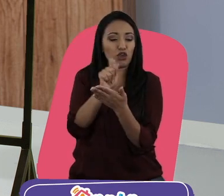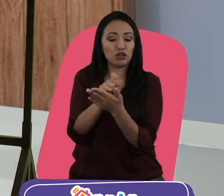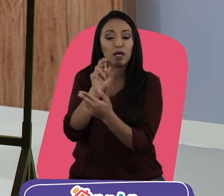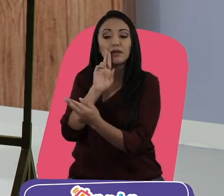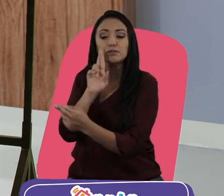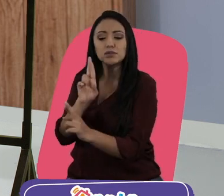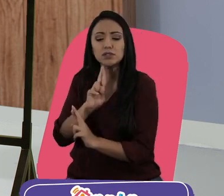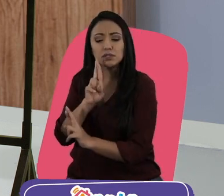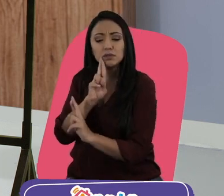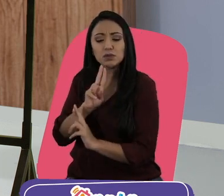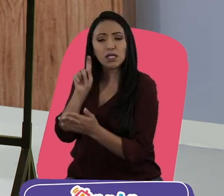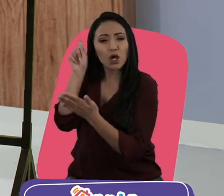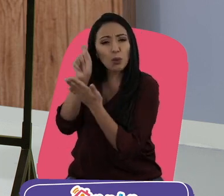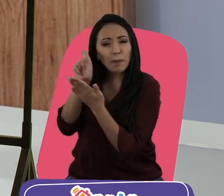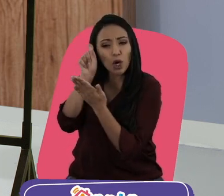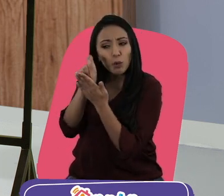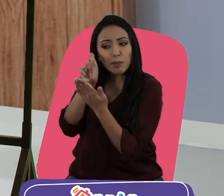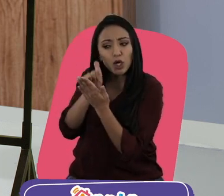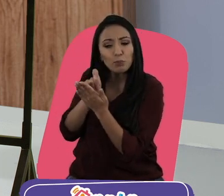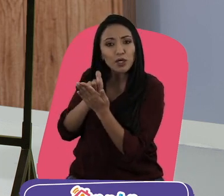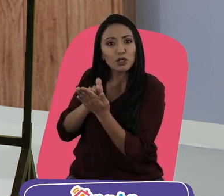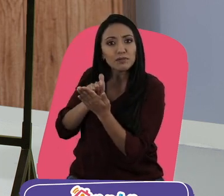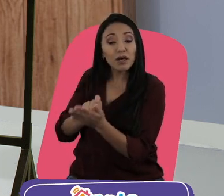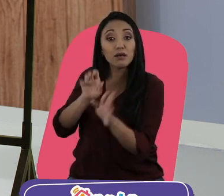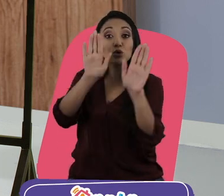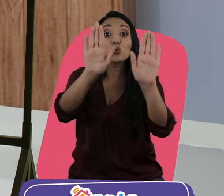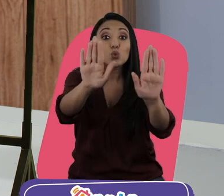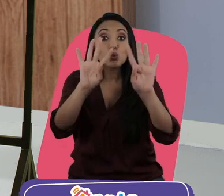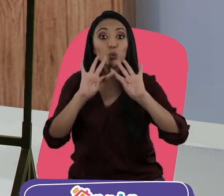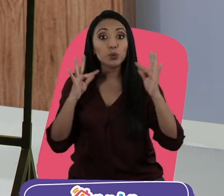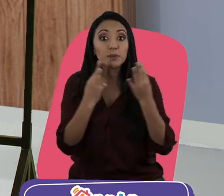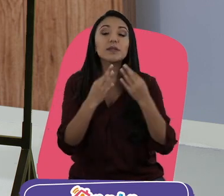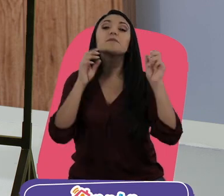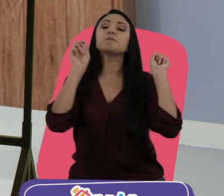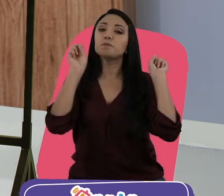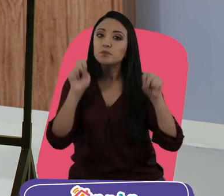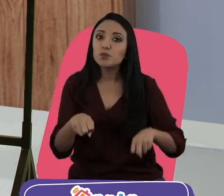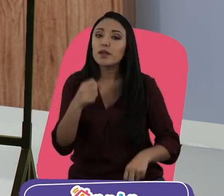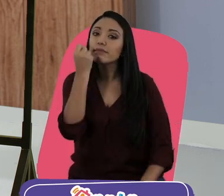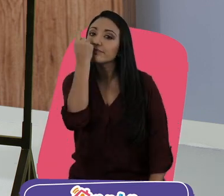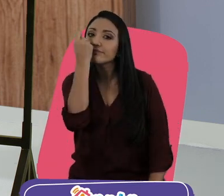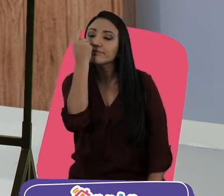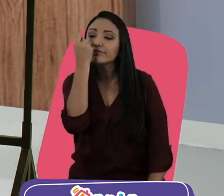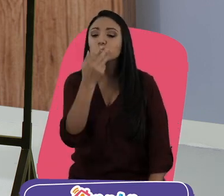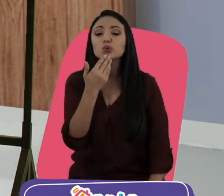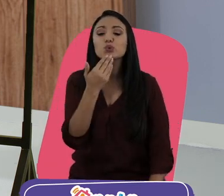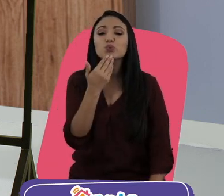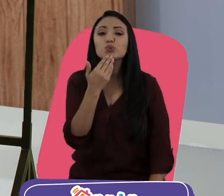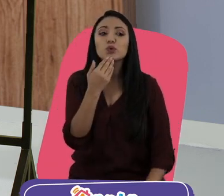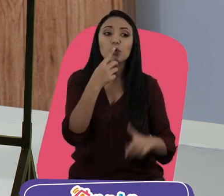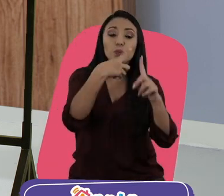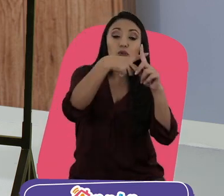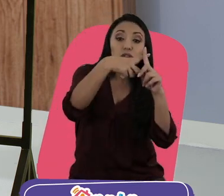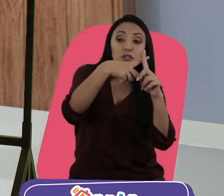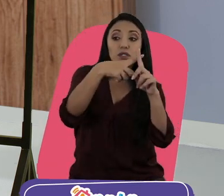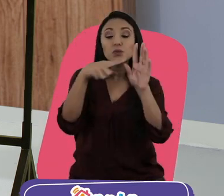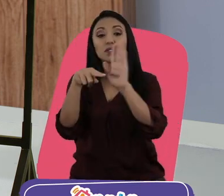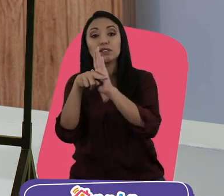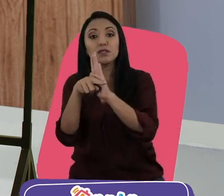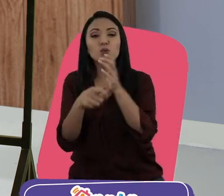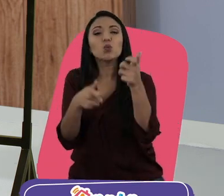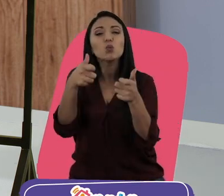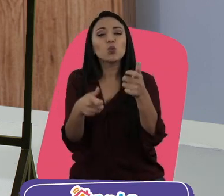las respuestas para que puedan ustedes, como familia, darse cuenta cómo están utilizando el